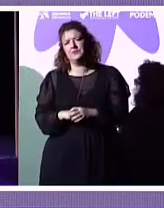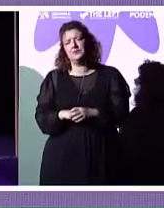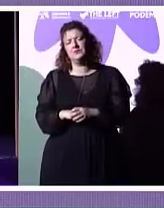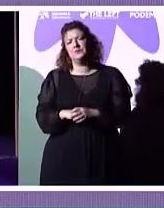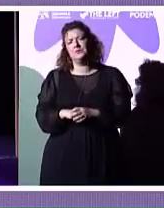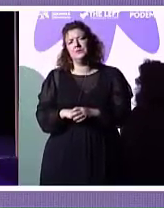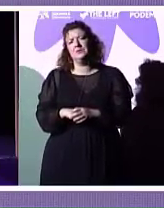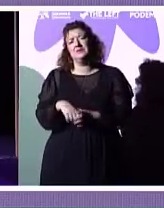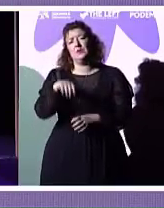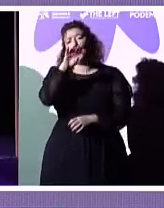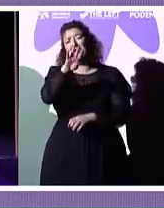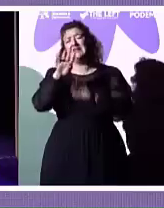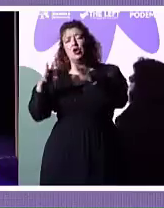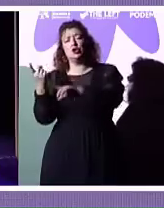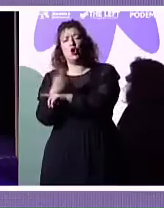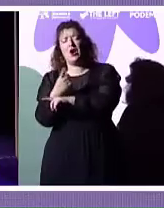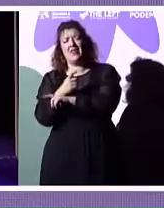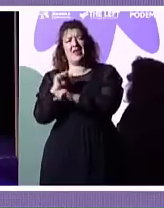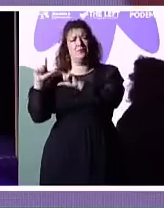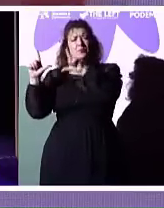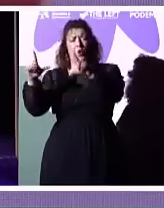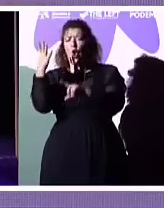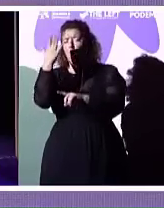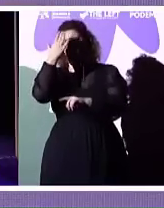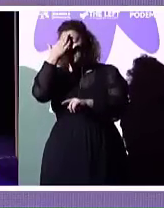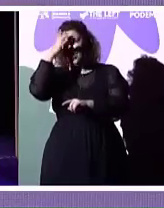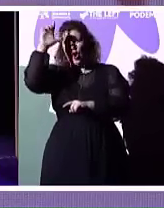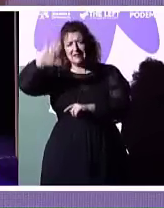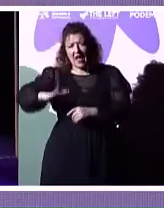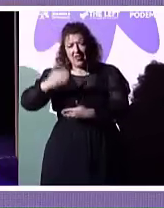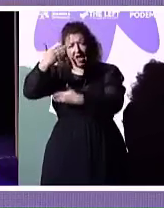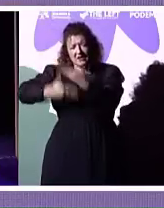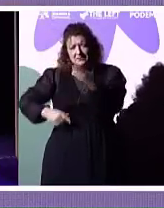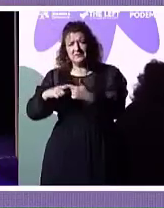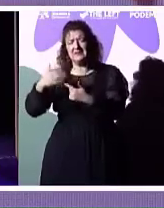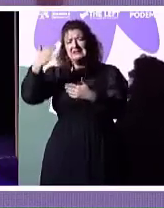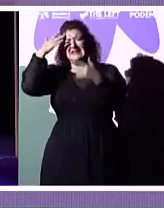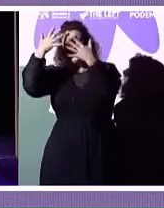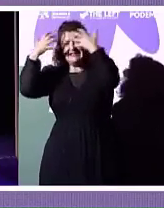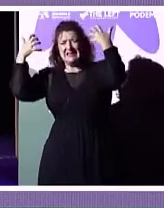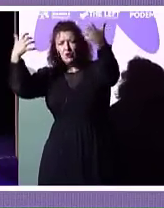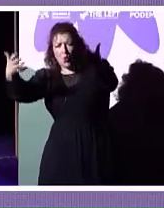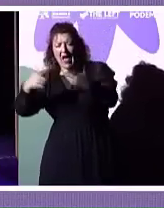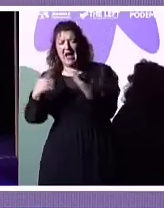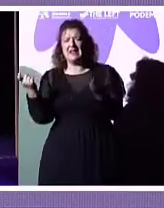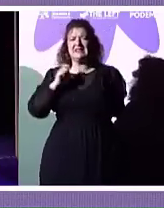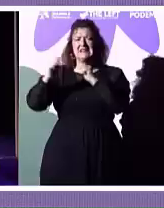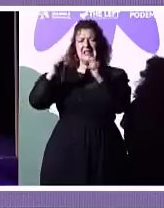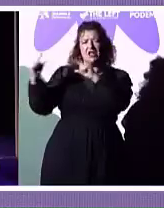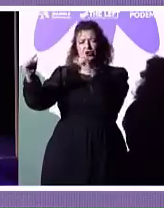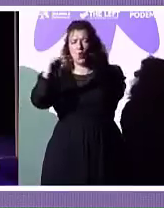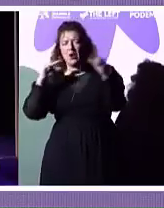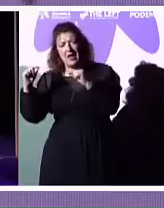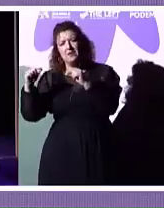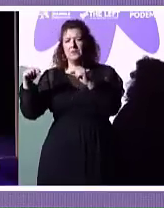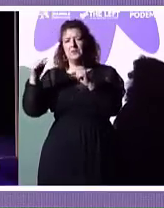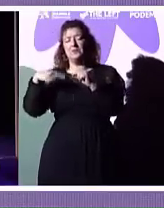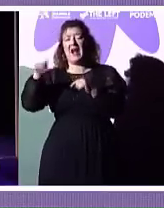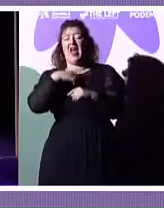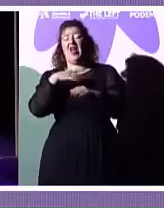de portadas titulares y tertulias para doblarle el brazo a los dirigentes de la derecha